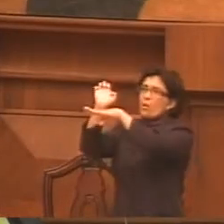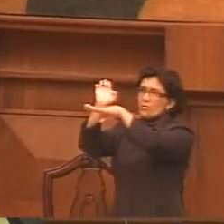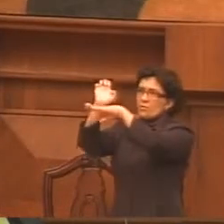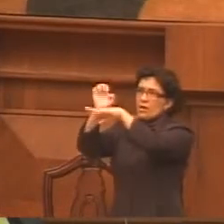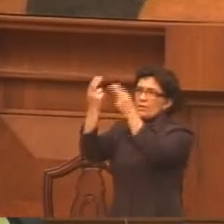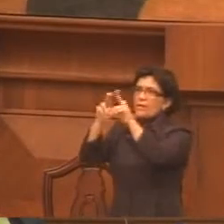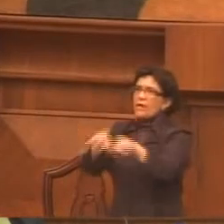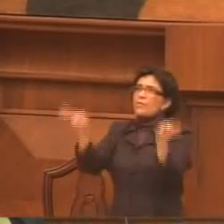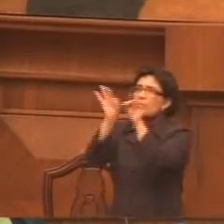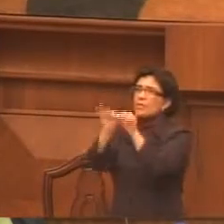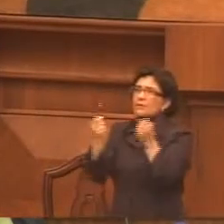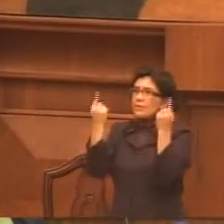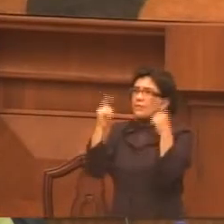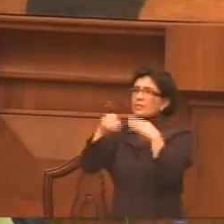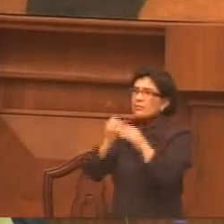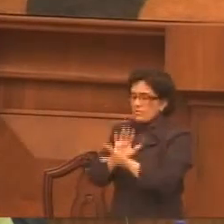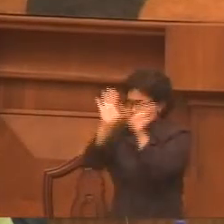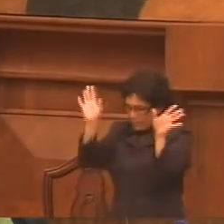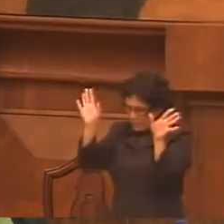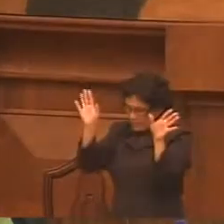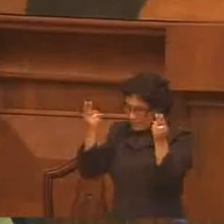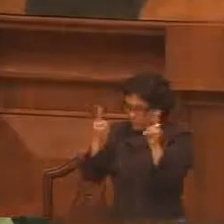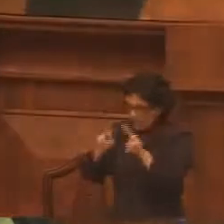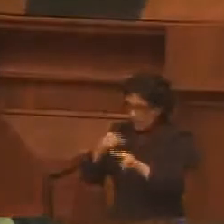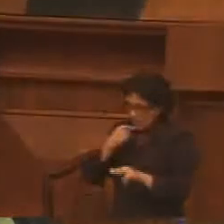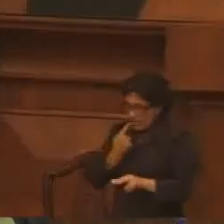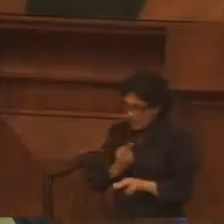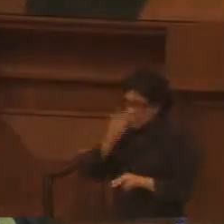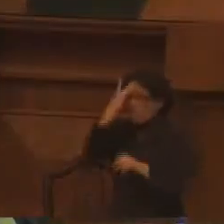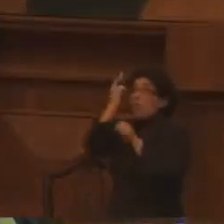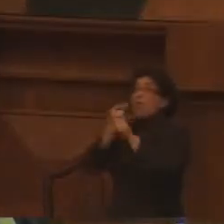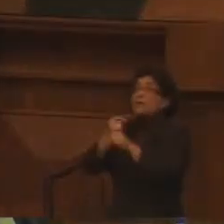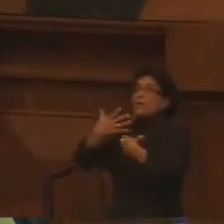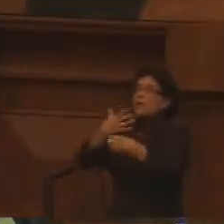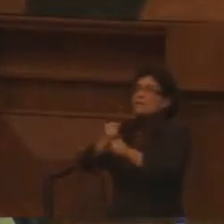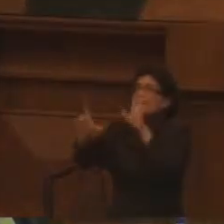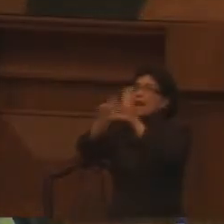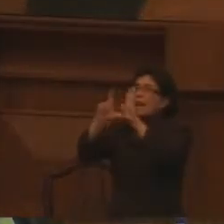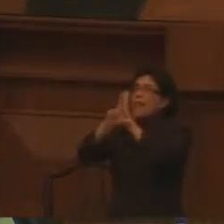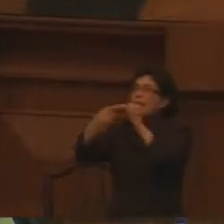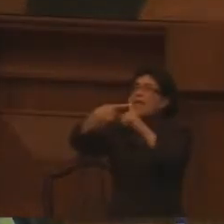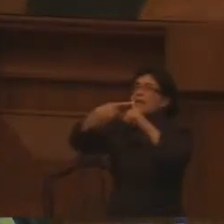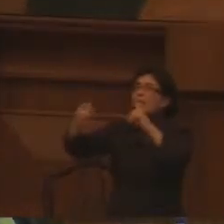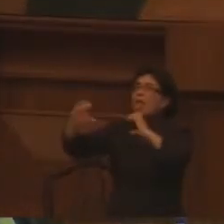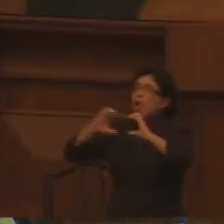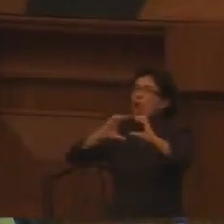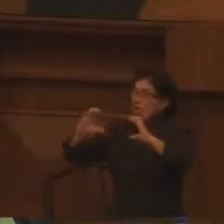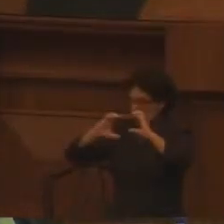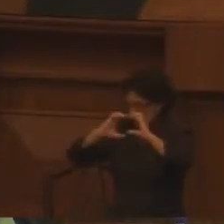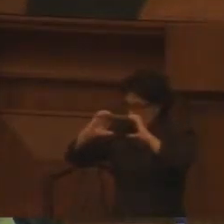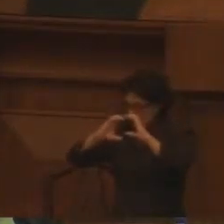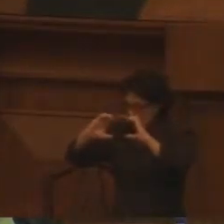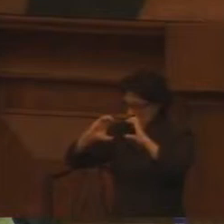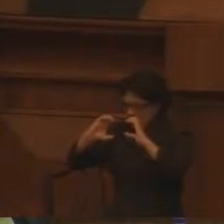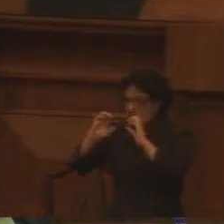Señor presidente, le solicito comedidamente que por favor se le proyecte a la doctora Mayra Carcelén,